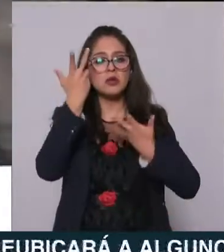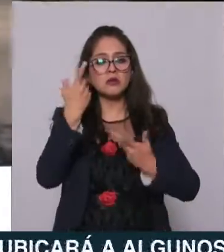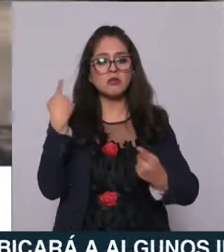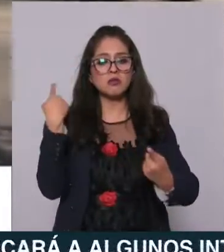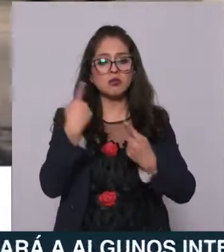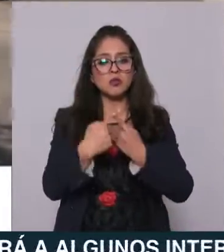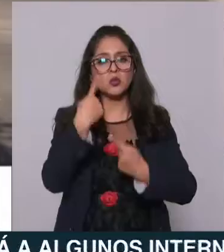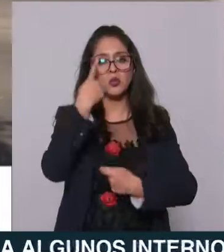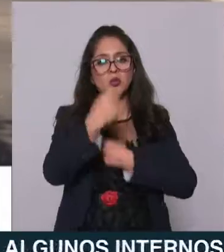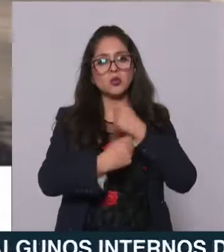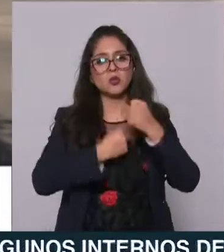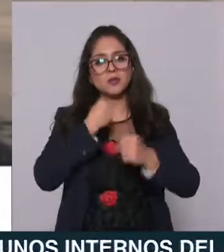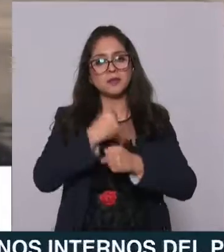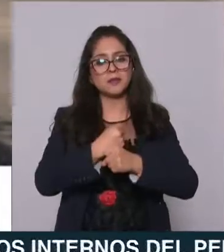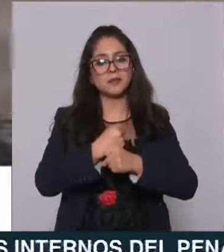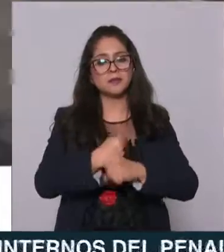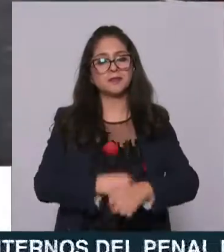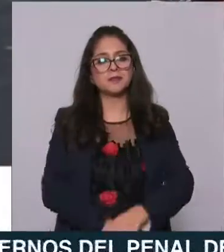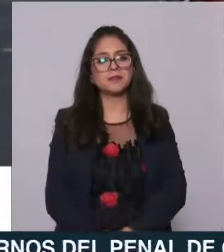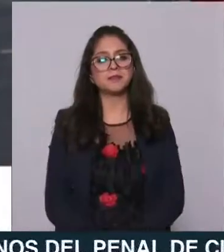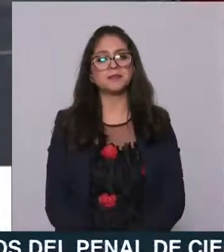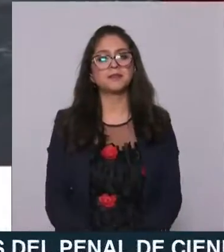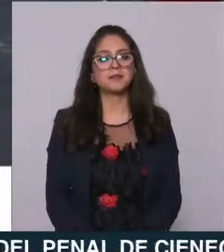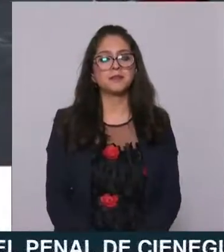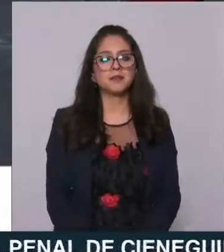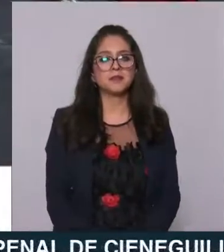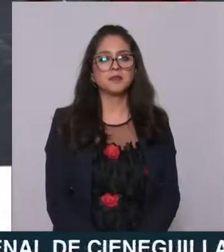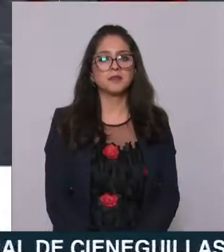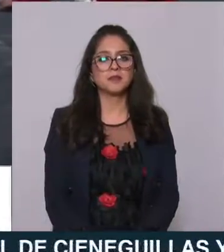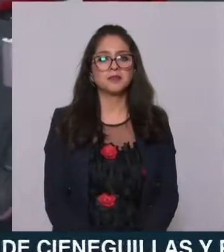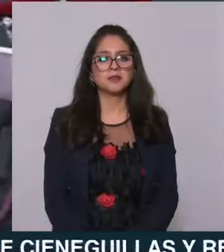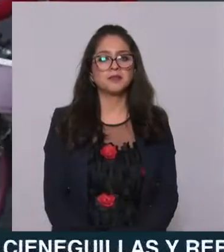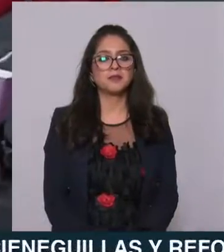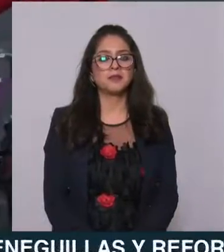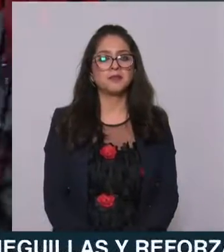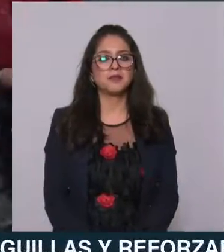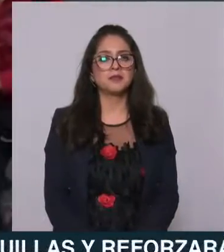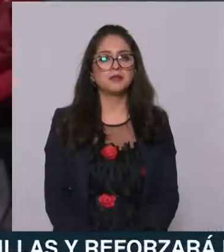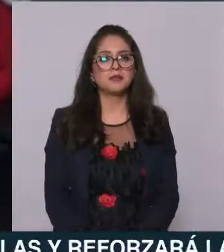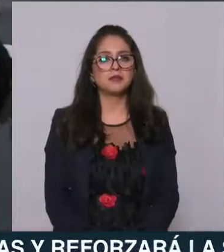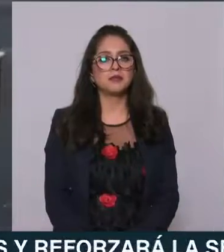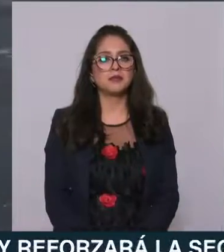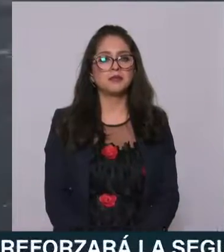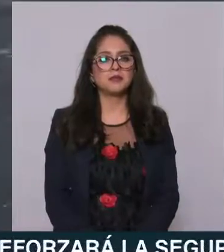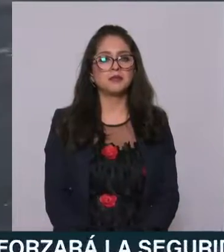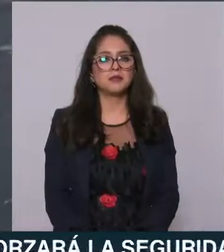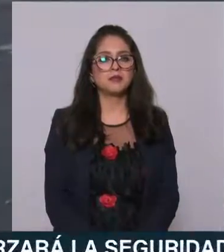En las imágenes Andrés Brito, Saray Mariscal, 21 Noticias.